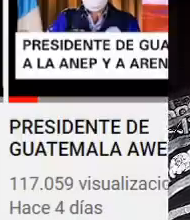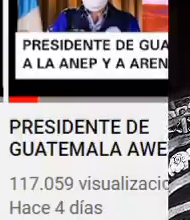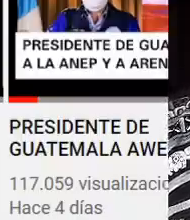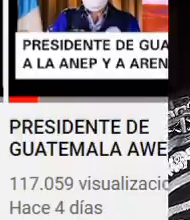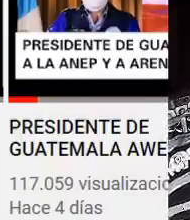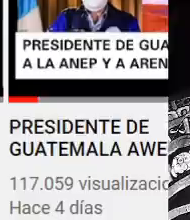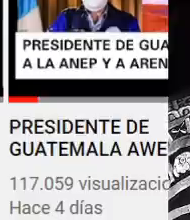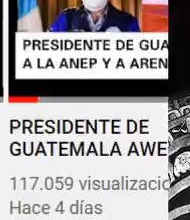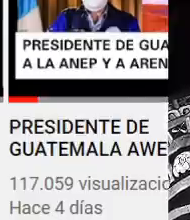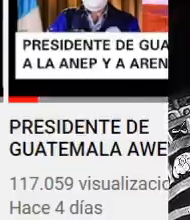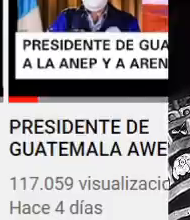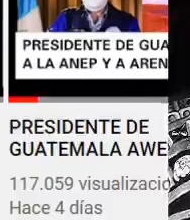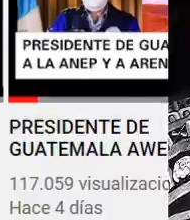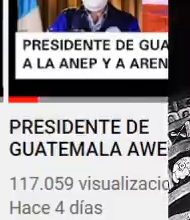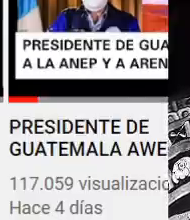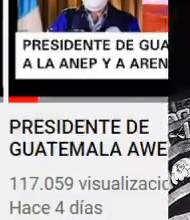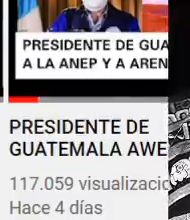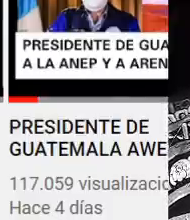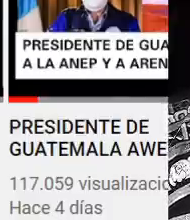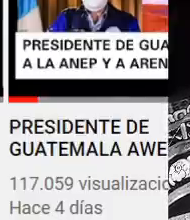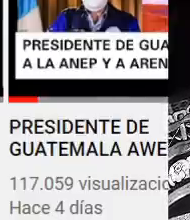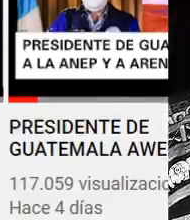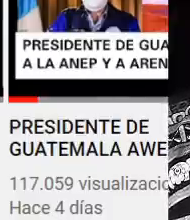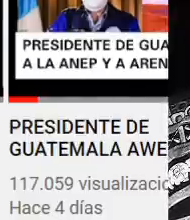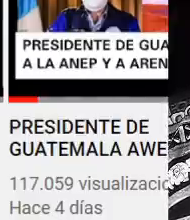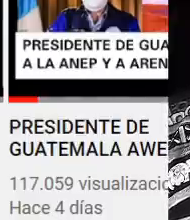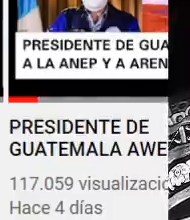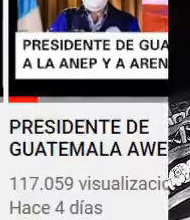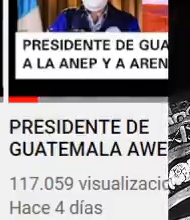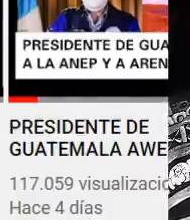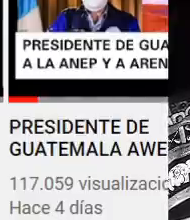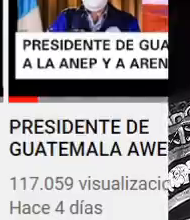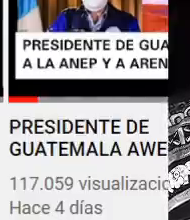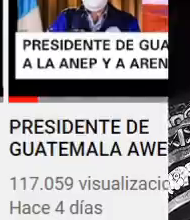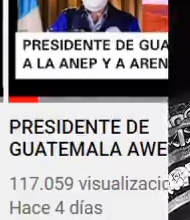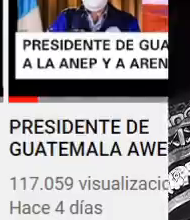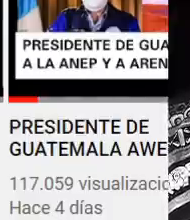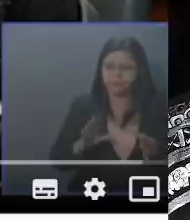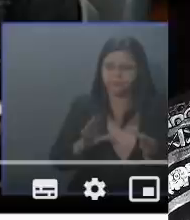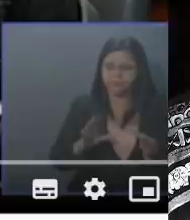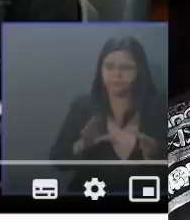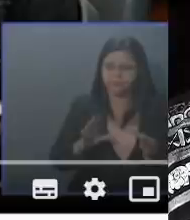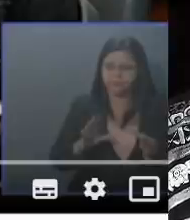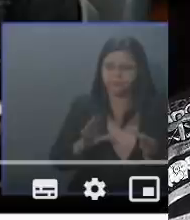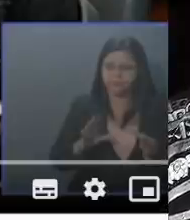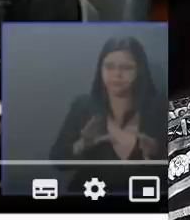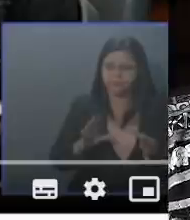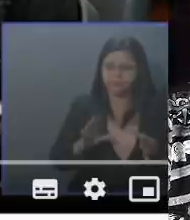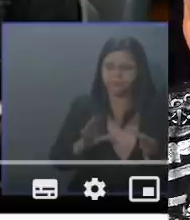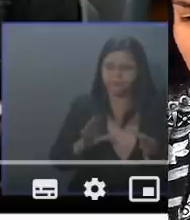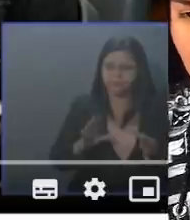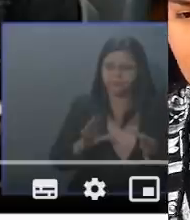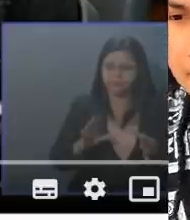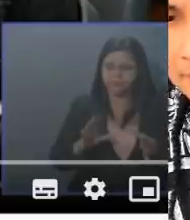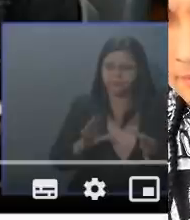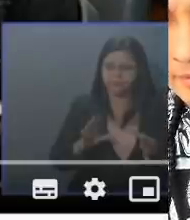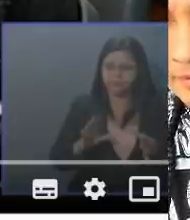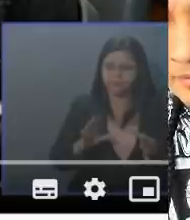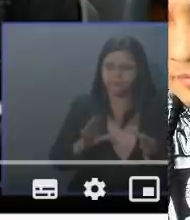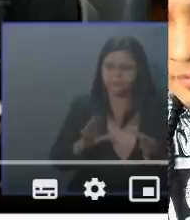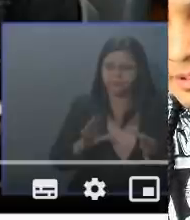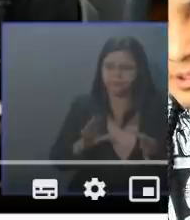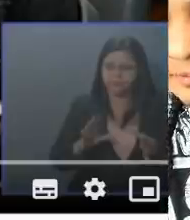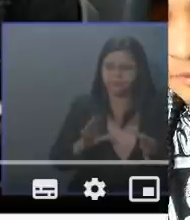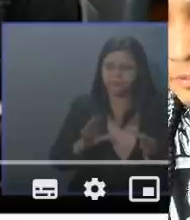que yo menciono que esto se iba a prestar para darle cacería al presidente. Aquí tenemos al que se